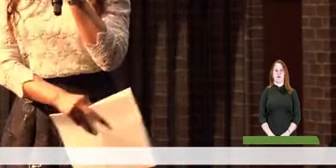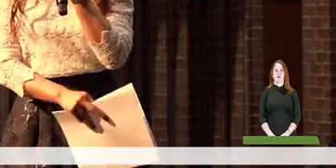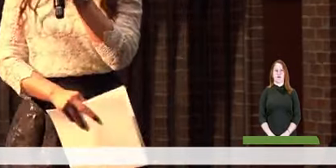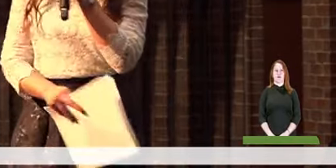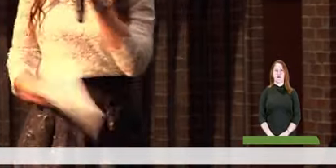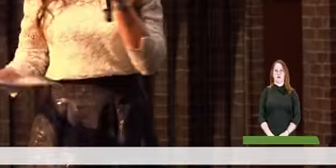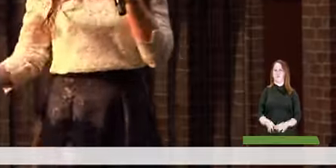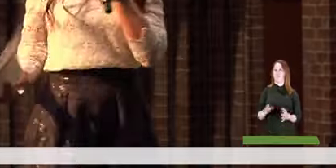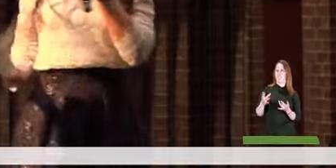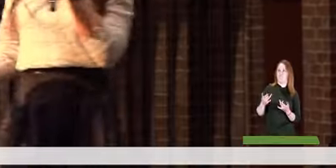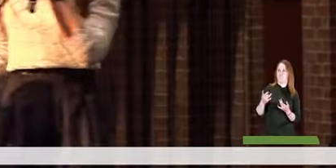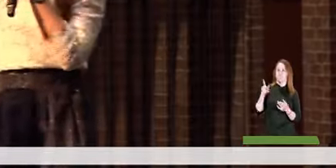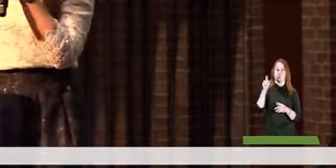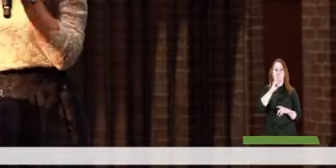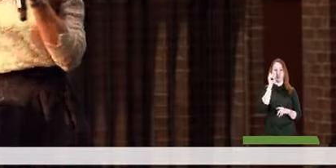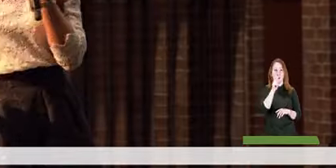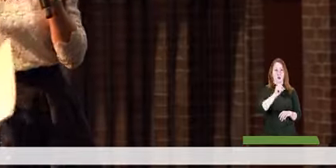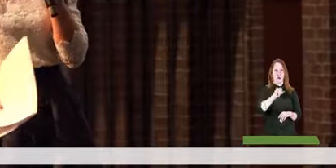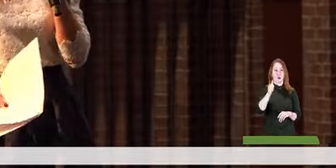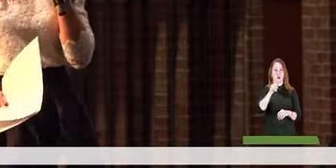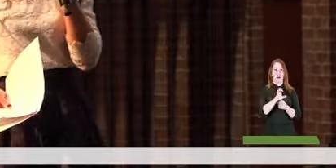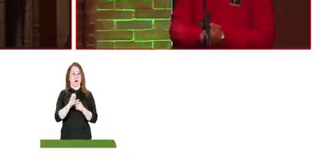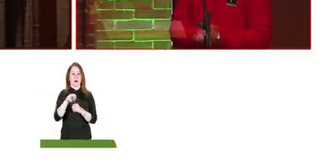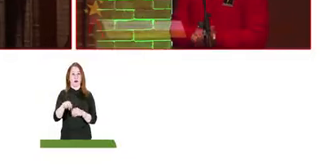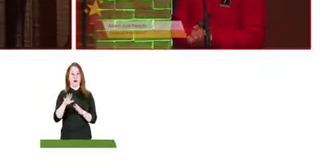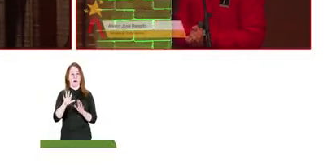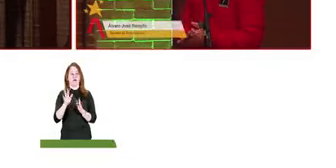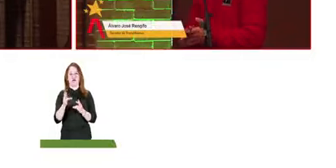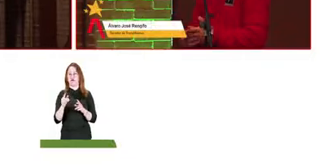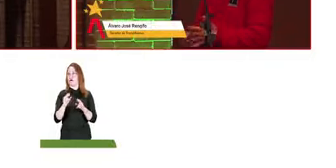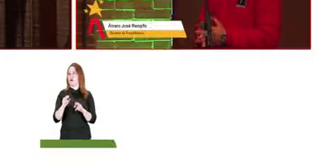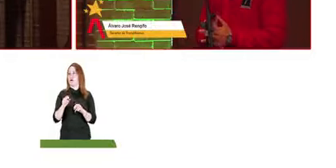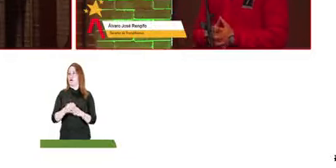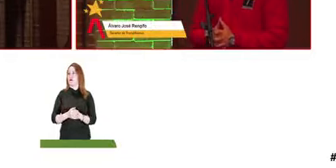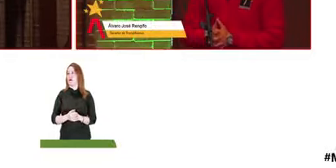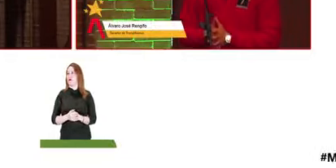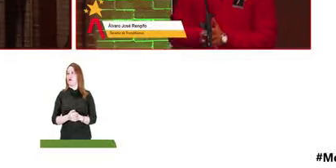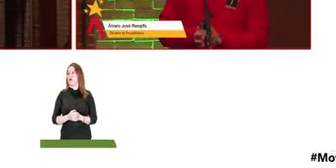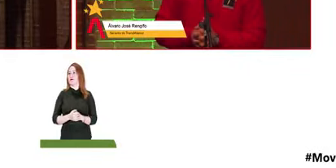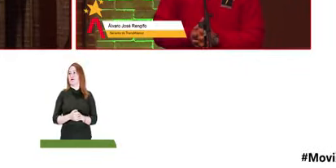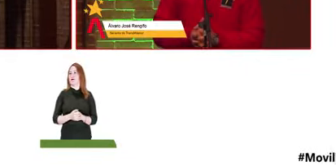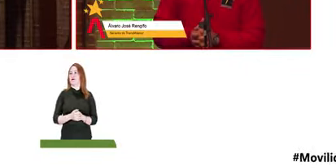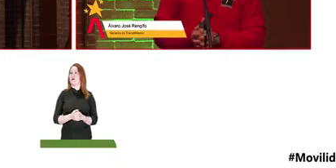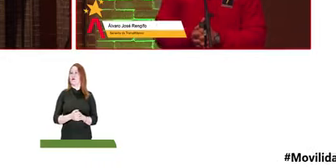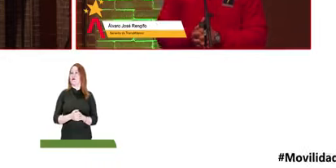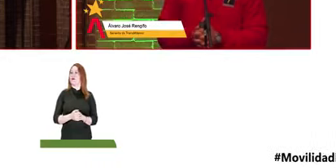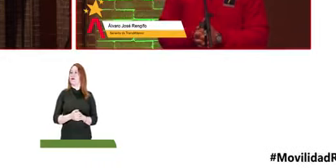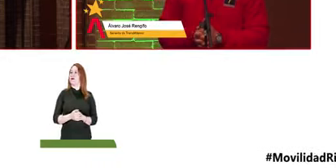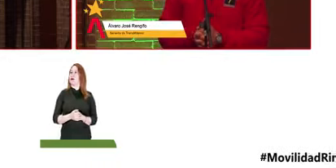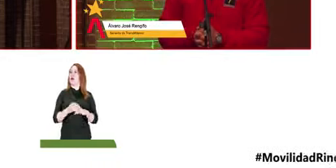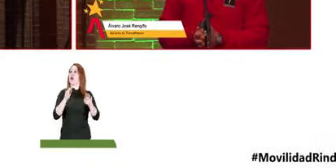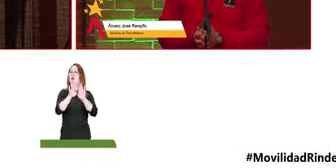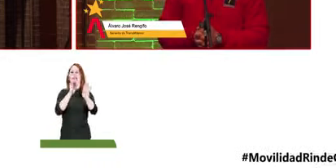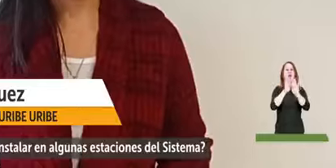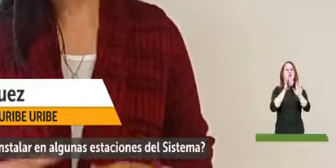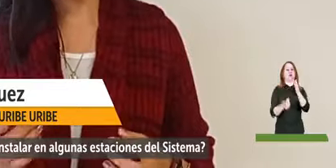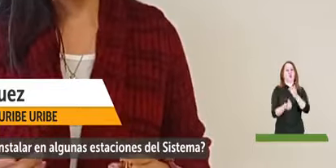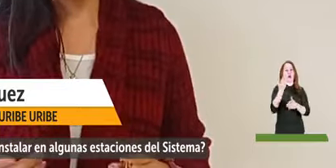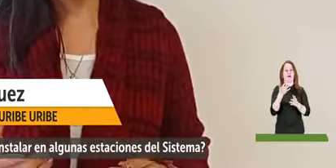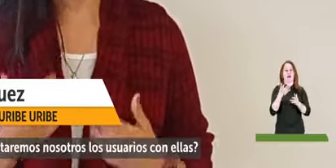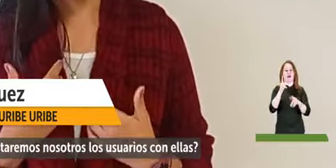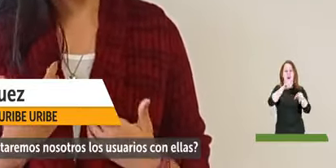Bueno, Álvaro, mientras que viene la siguiente pregunta, un tema muy importante. Quisiera saber qué traerán las nuevas puertas que van a instalar en algunas estaciones del sistema y